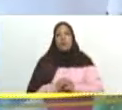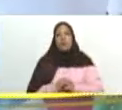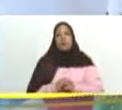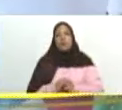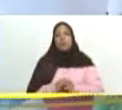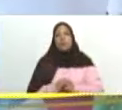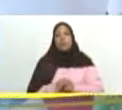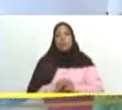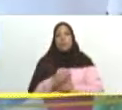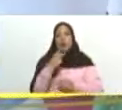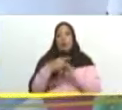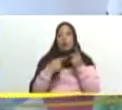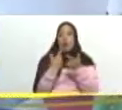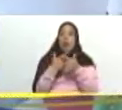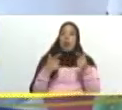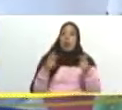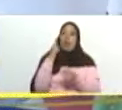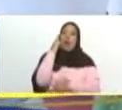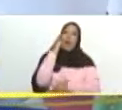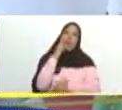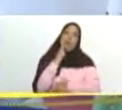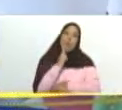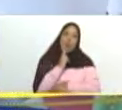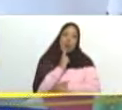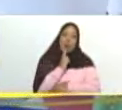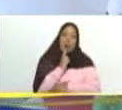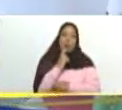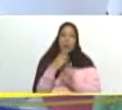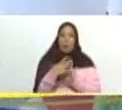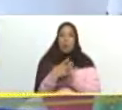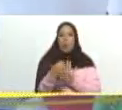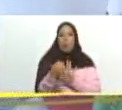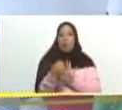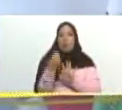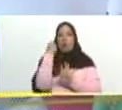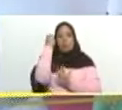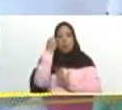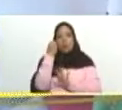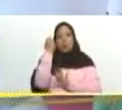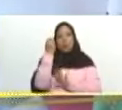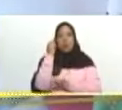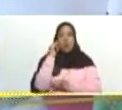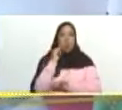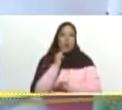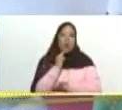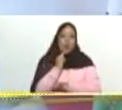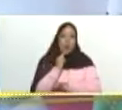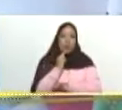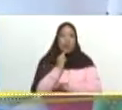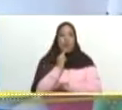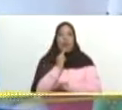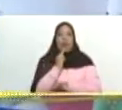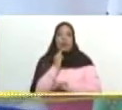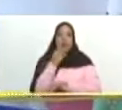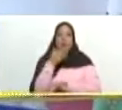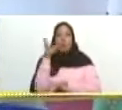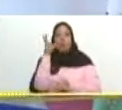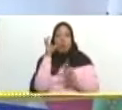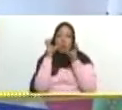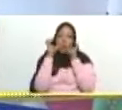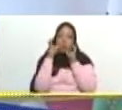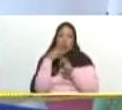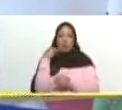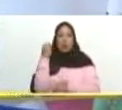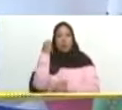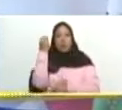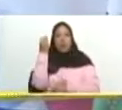la cita de nuestro libertador Simón Bolívar, la invocación de nuestro libertador Simón Bolívar. Uno se siente muy orgulloso aquí en